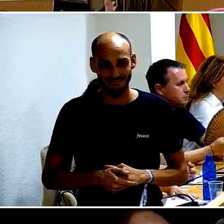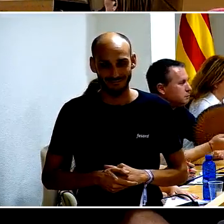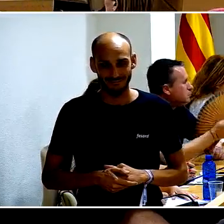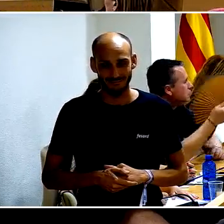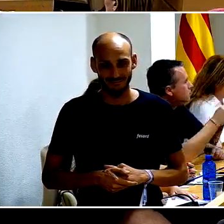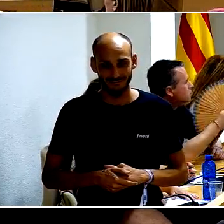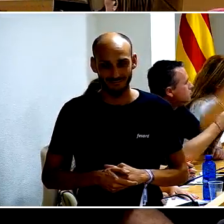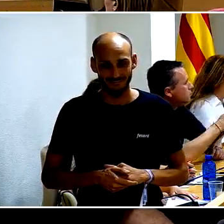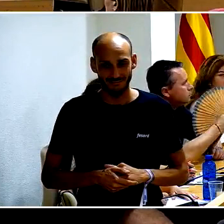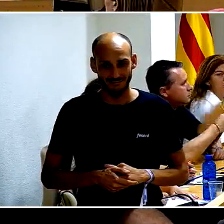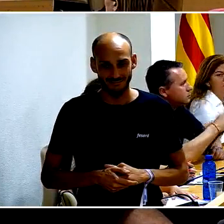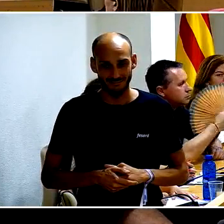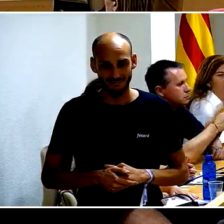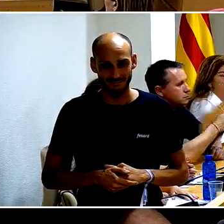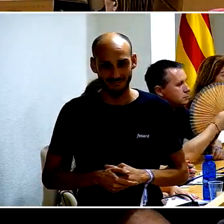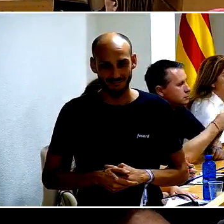Vale. ¿Alguna otra palabra?